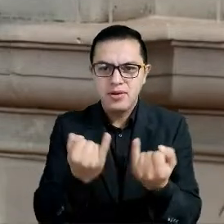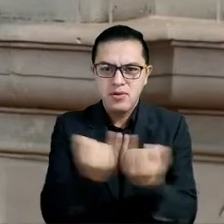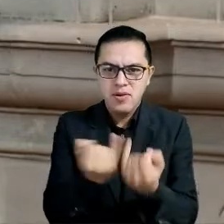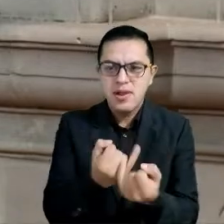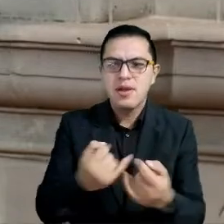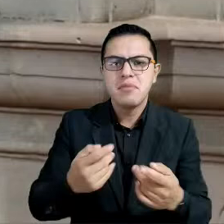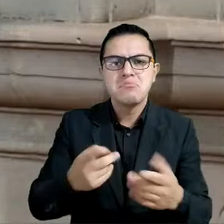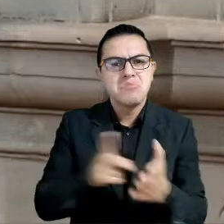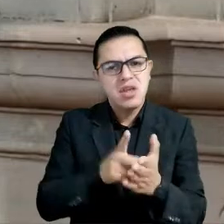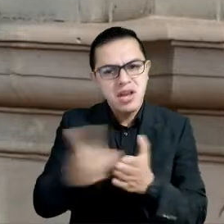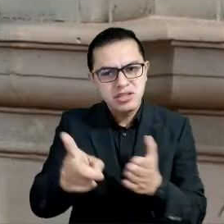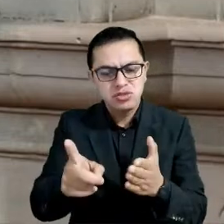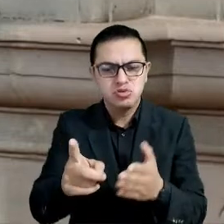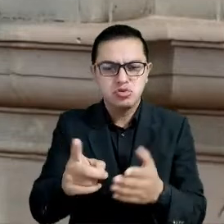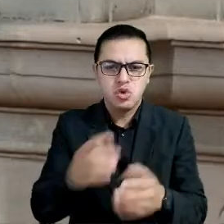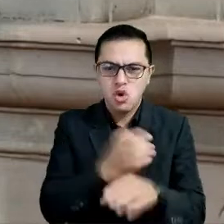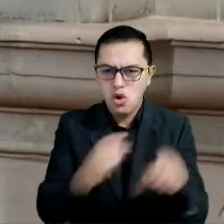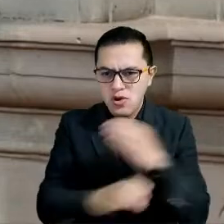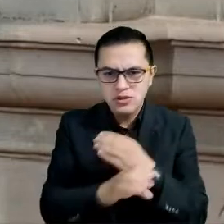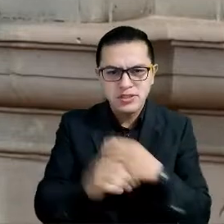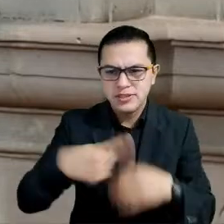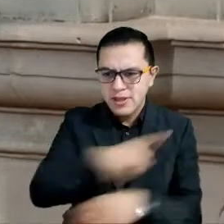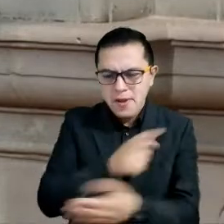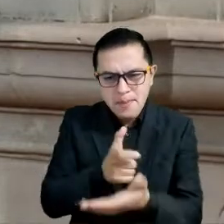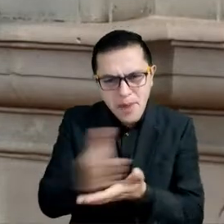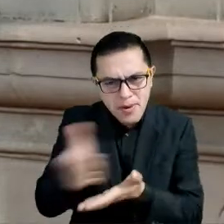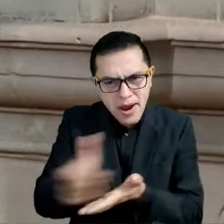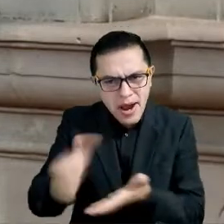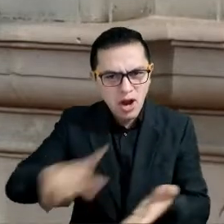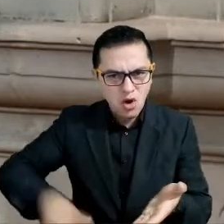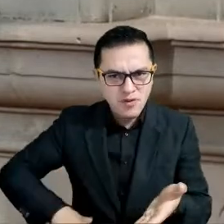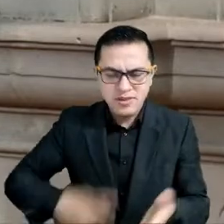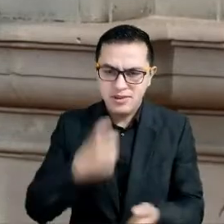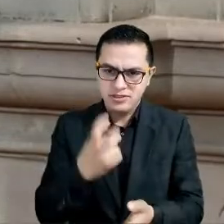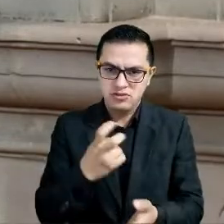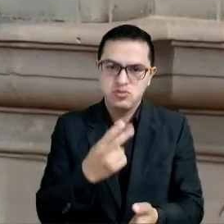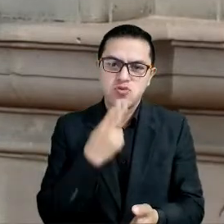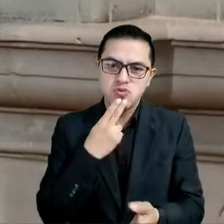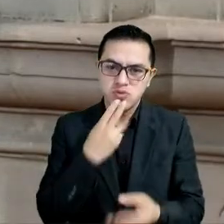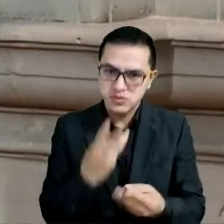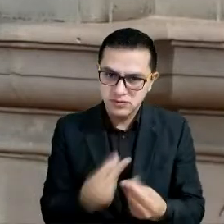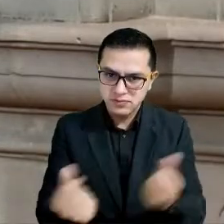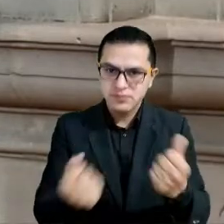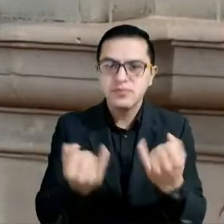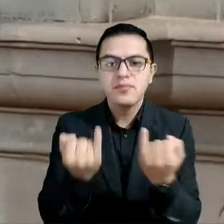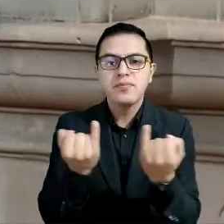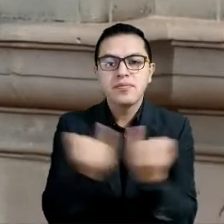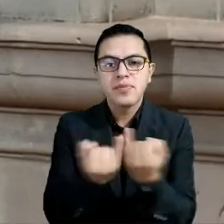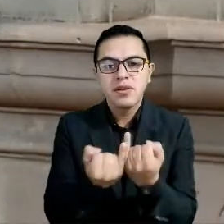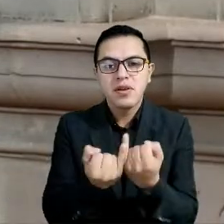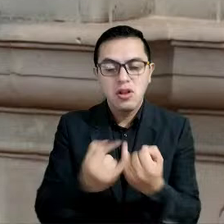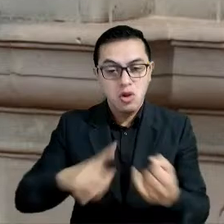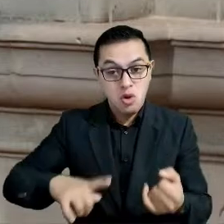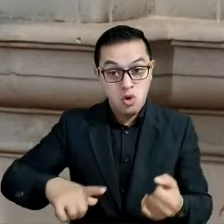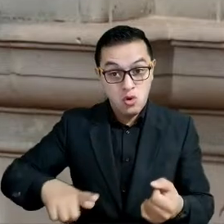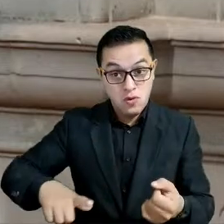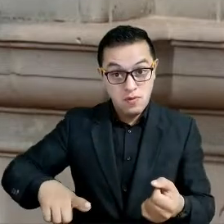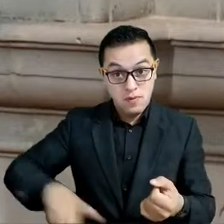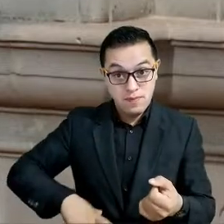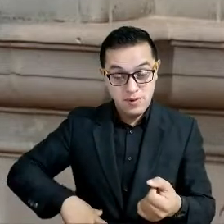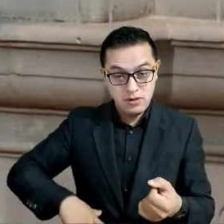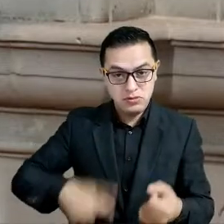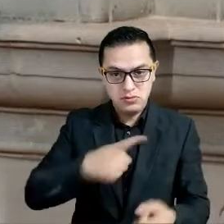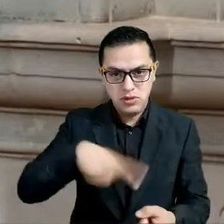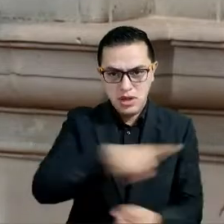y aprovechamientos. Ingresos por venta de bienes, prestación de servicios y otros ingresos de entidades